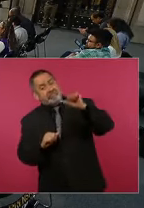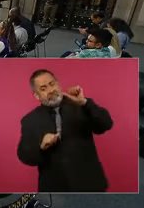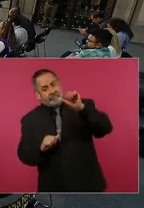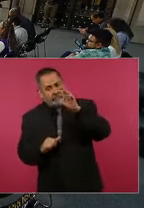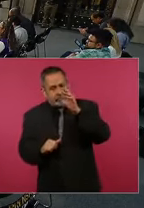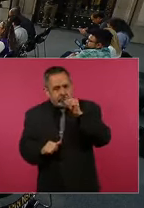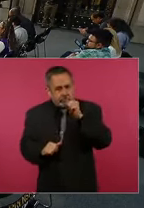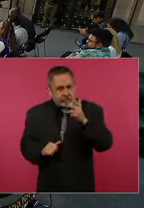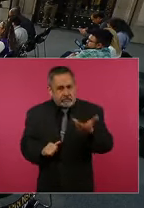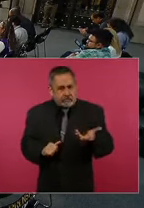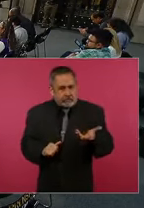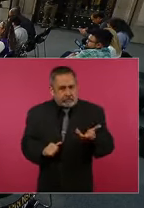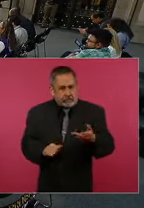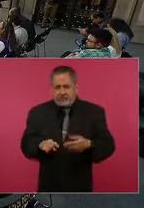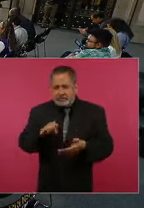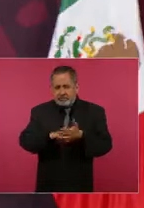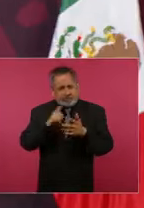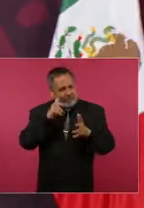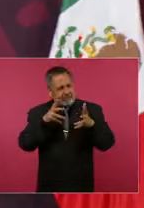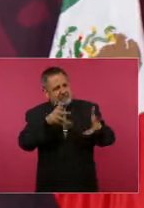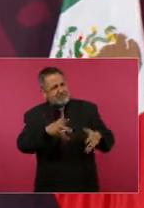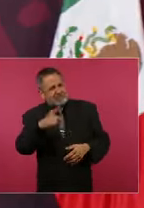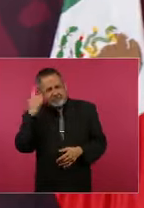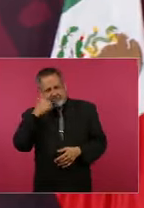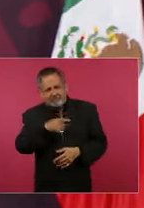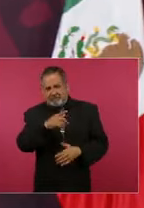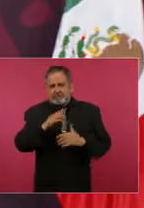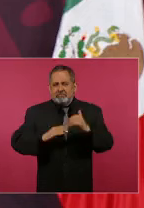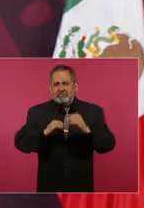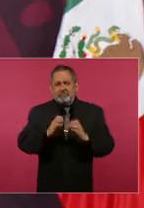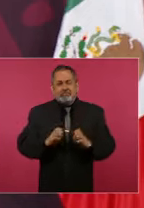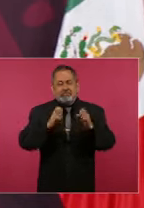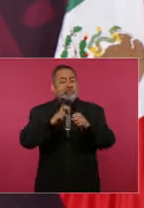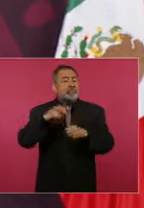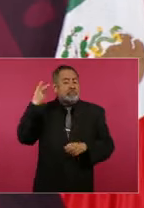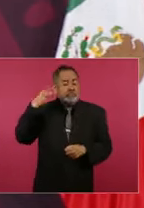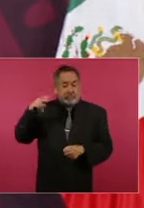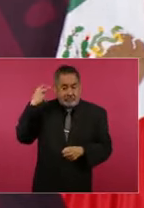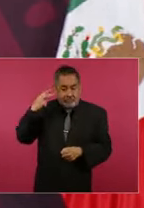Ahí está el adefesio que se construyó en Veracruz,